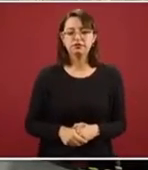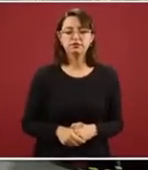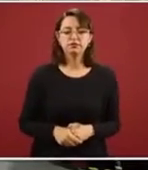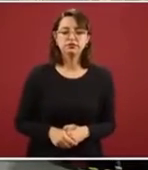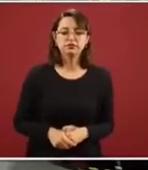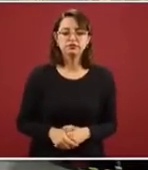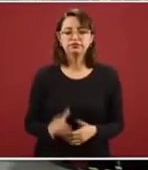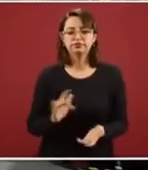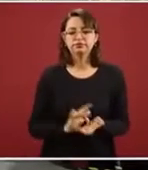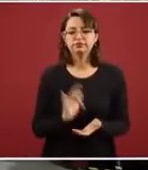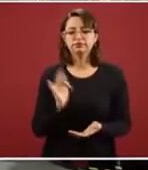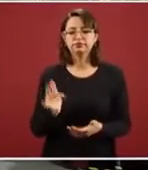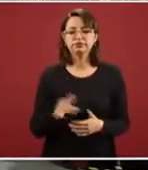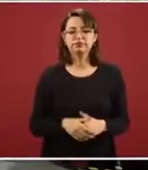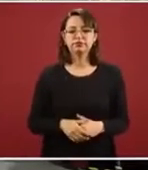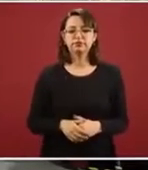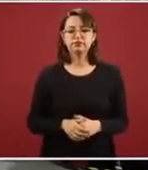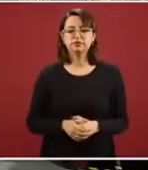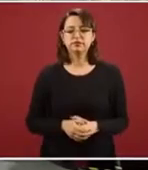Gracias.